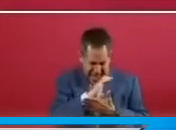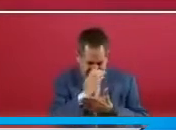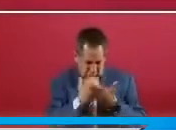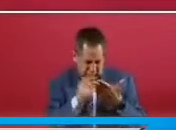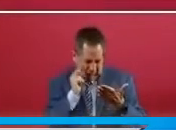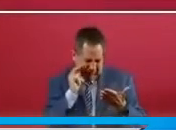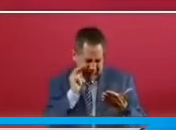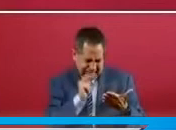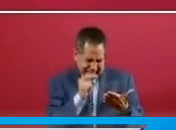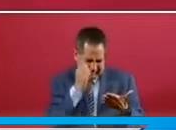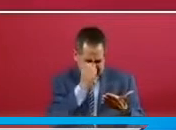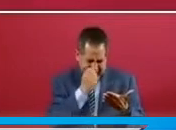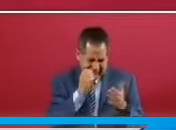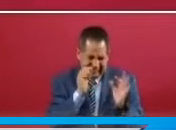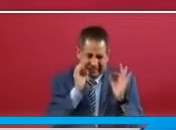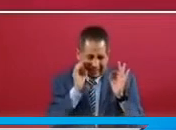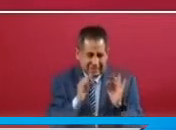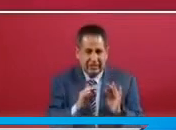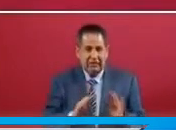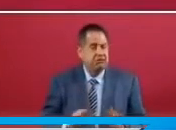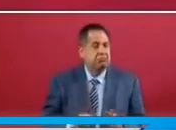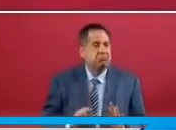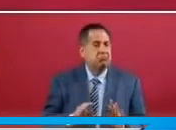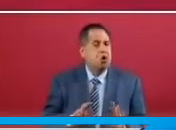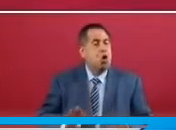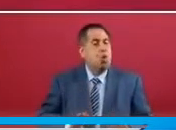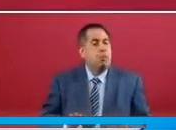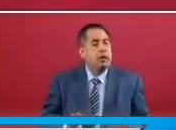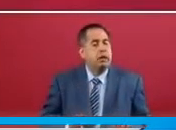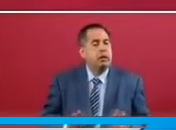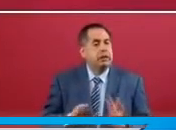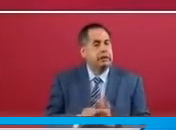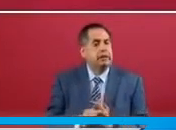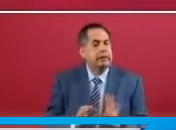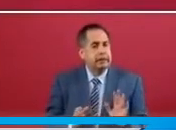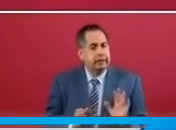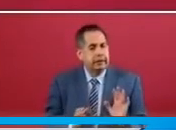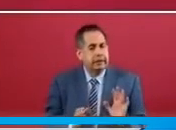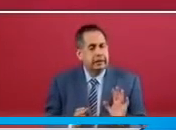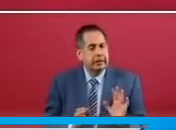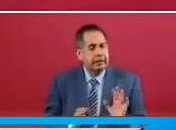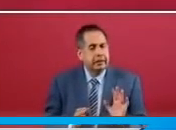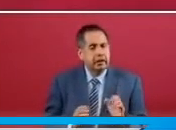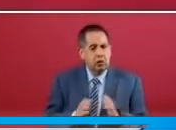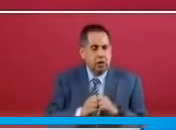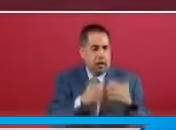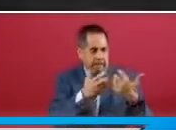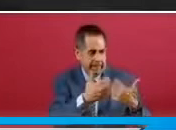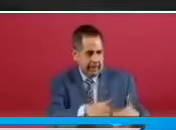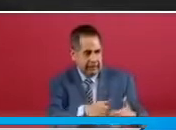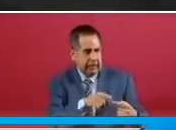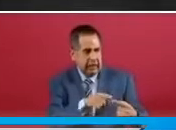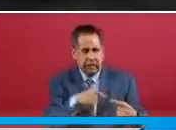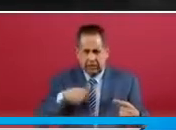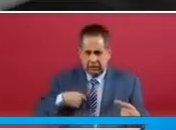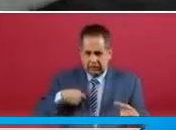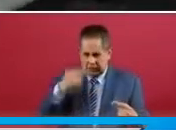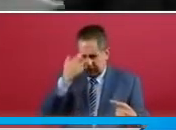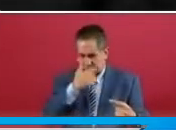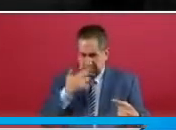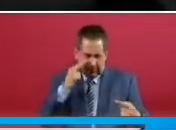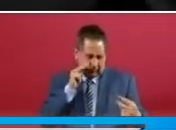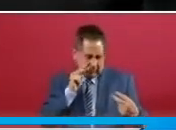CFE. Existen 7 gasoductos detenidos a los que se realizan pagos. Estos contratos fueron otorgados en la administración